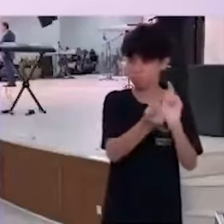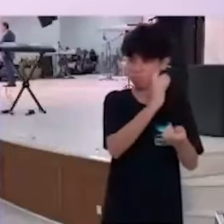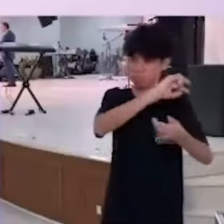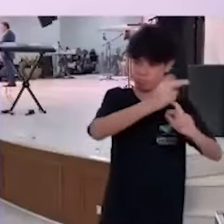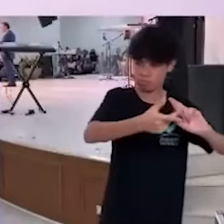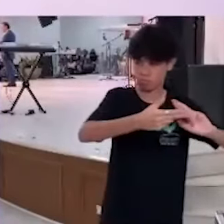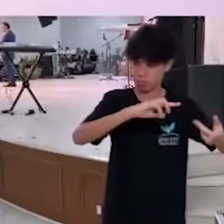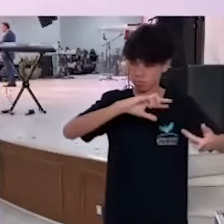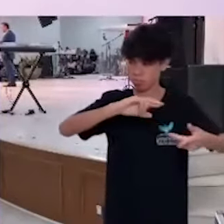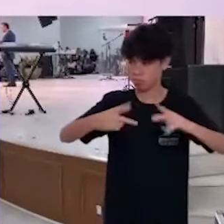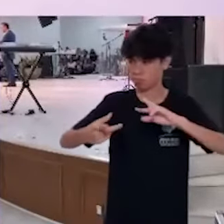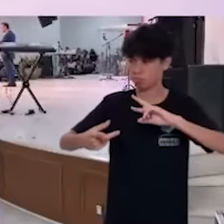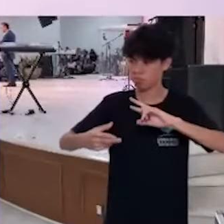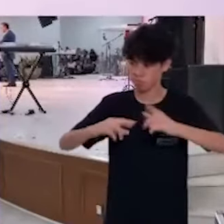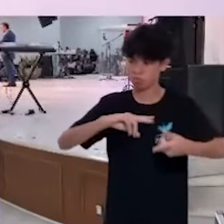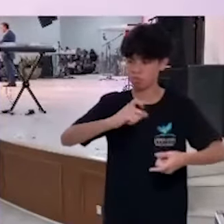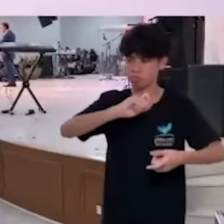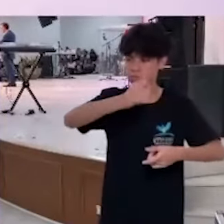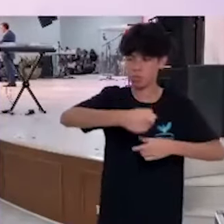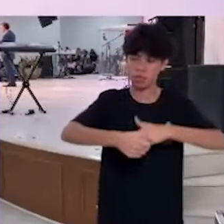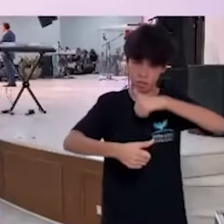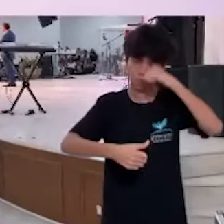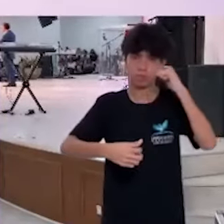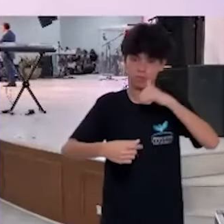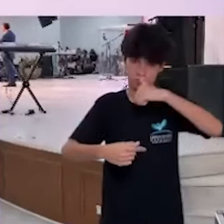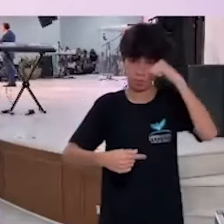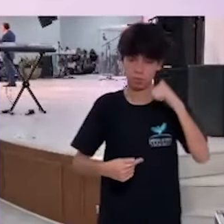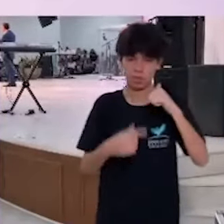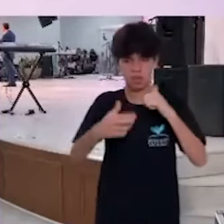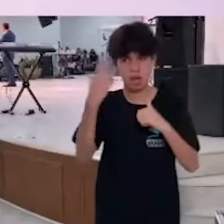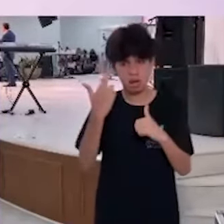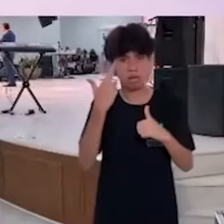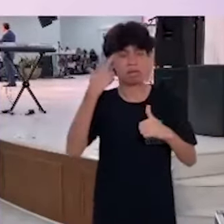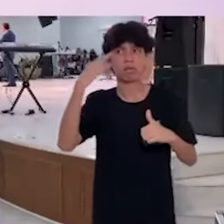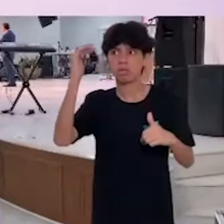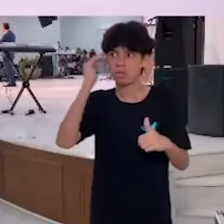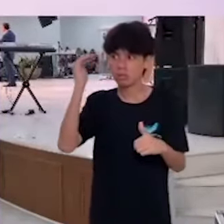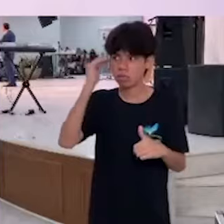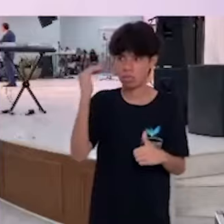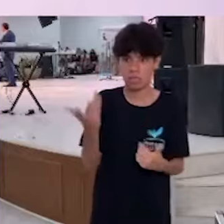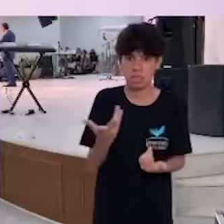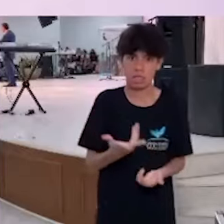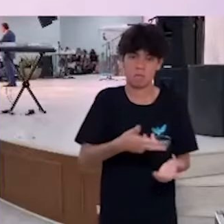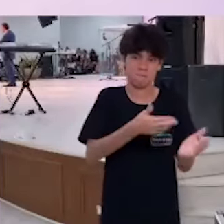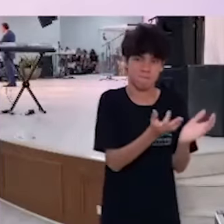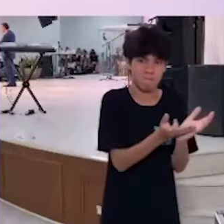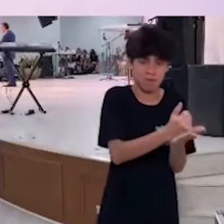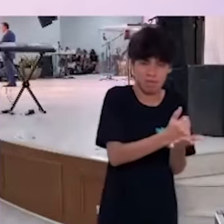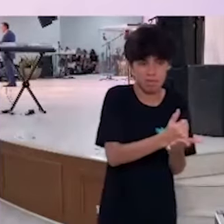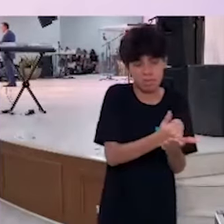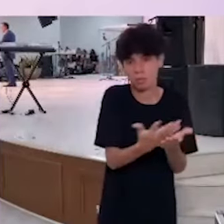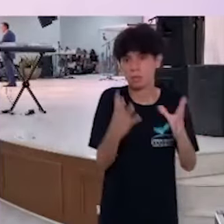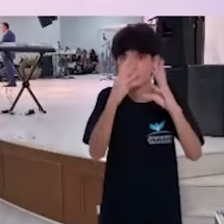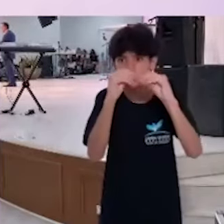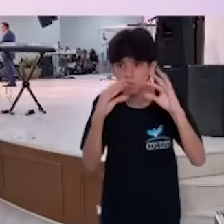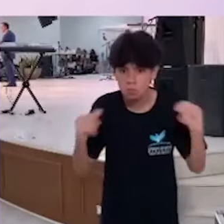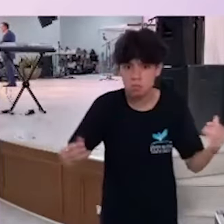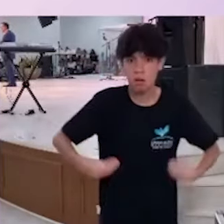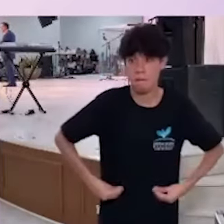adulterio puede destruir tu vida, puede destruir tu familia y puede destruir tu ministerio.